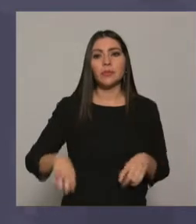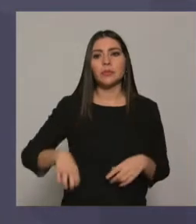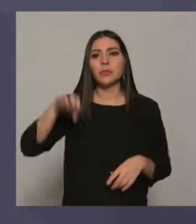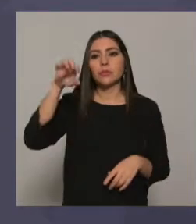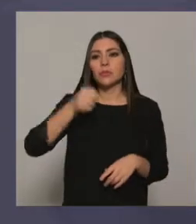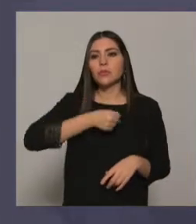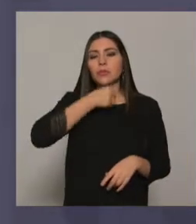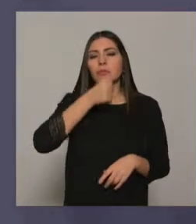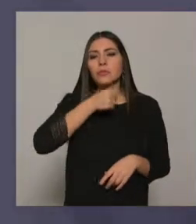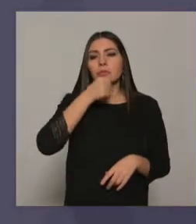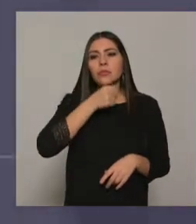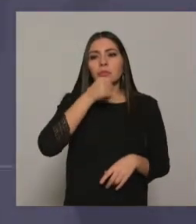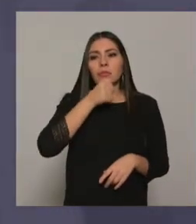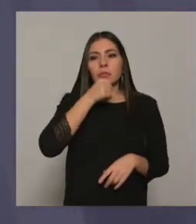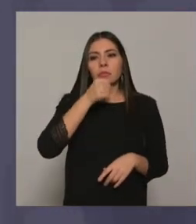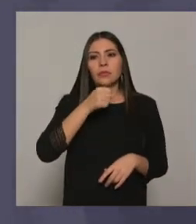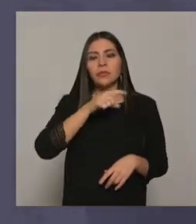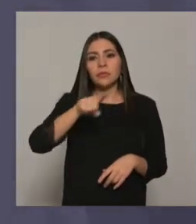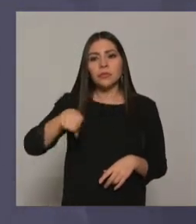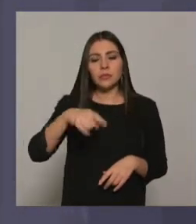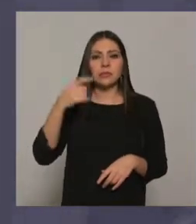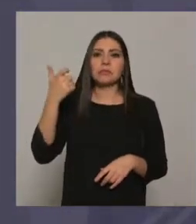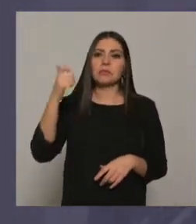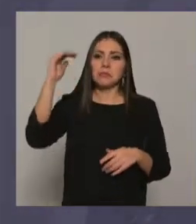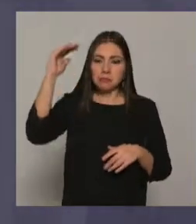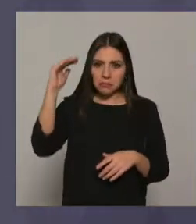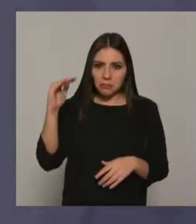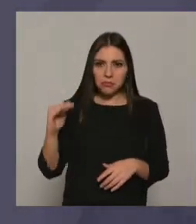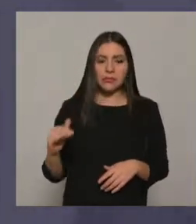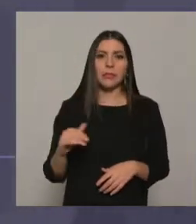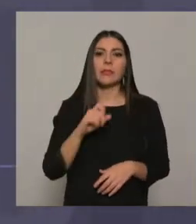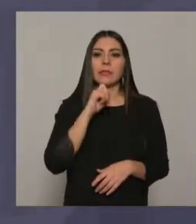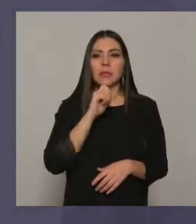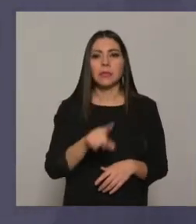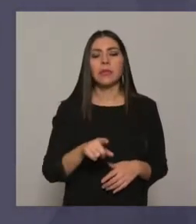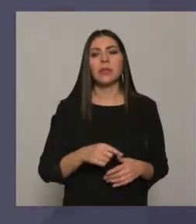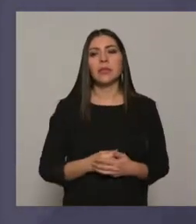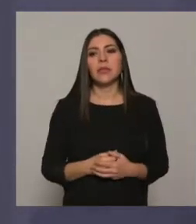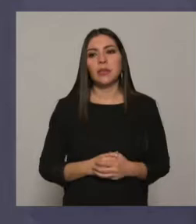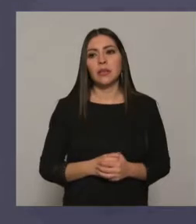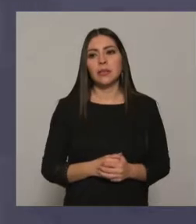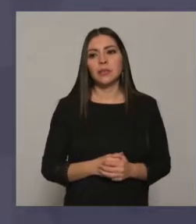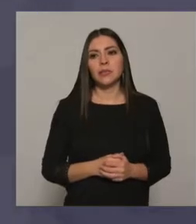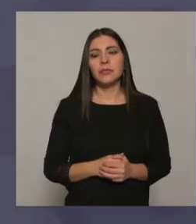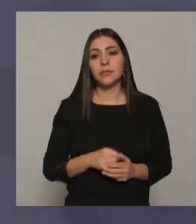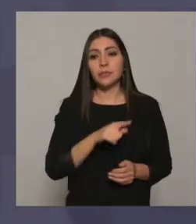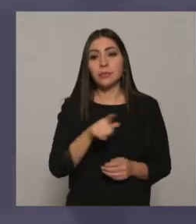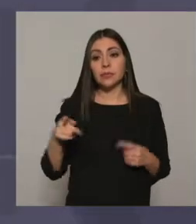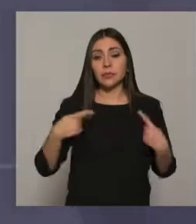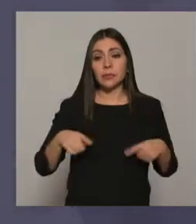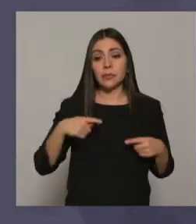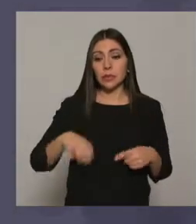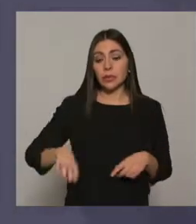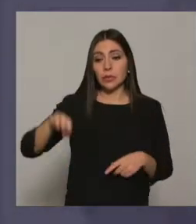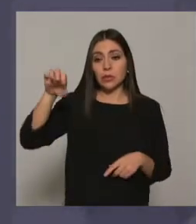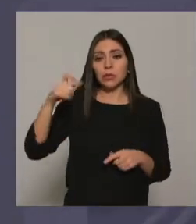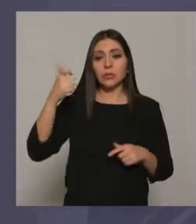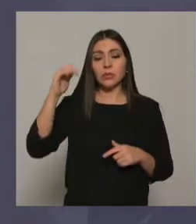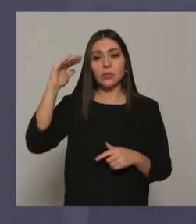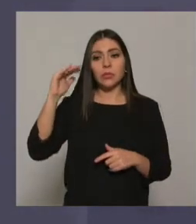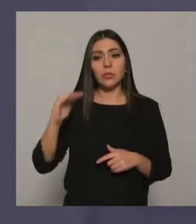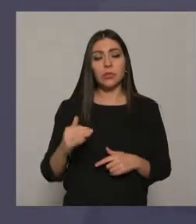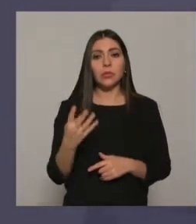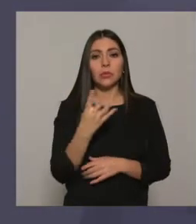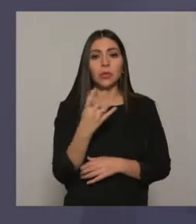también una baja gran en rebaja. 400 pesos para los adultos mayores. ¿Cuánto? 400